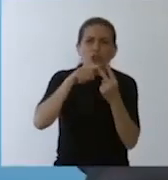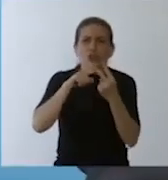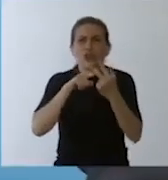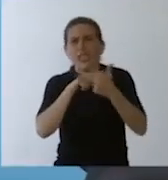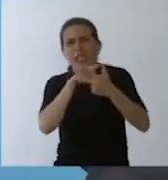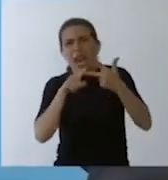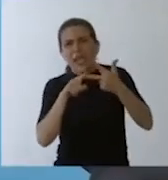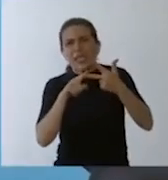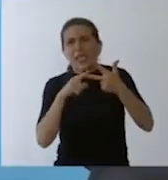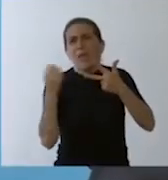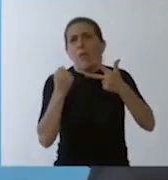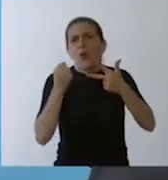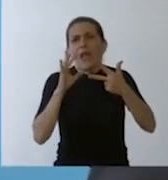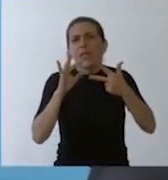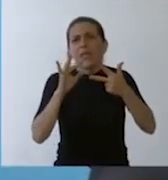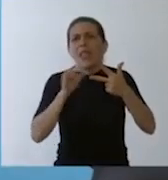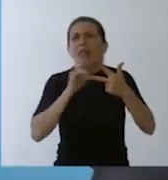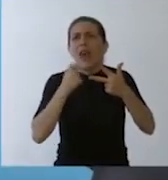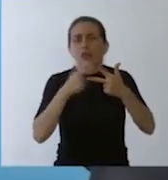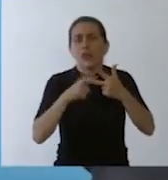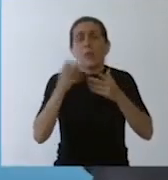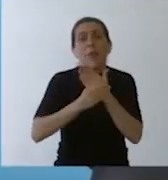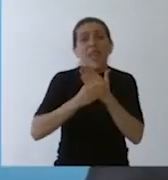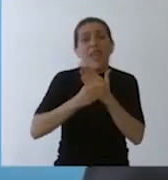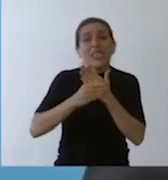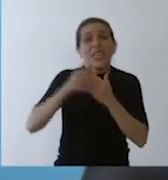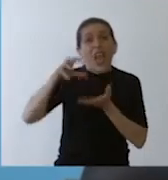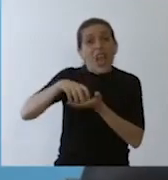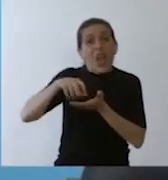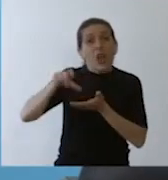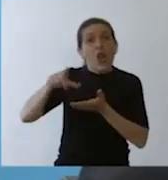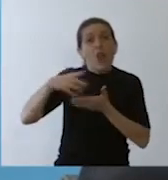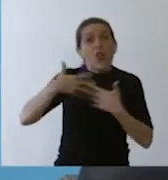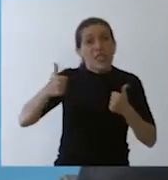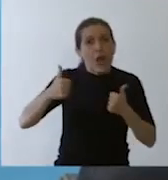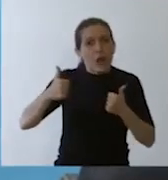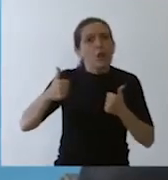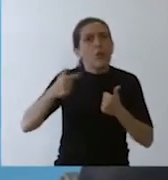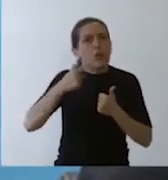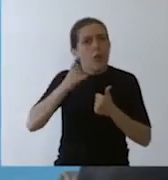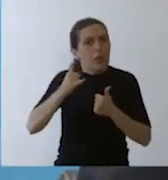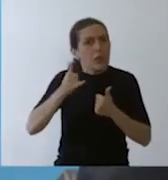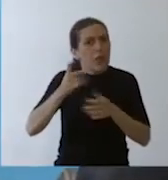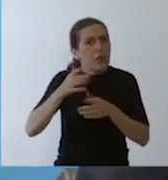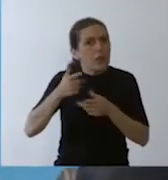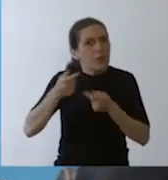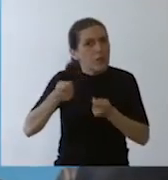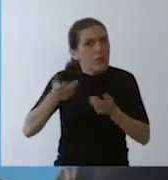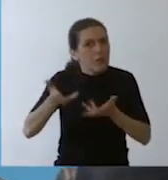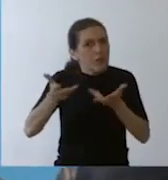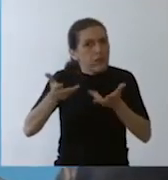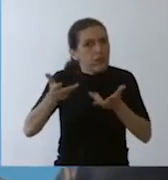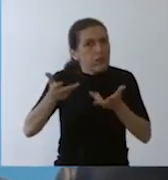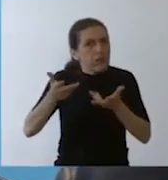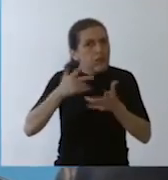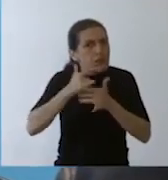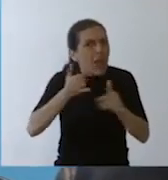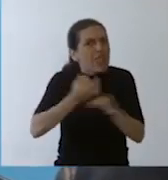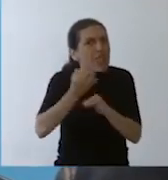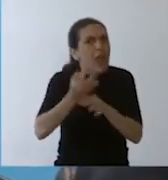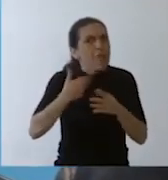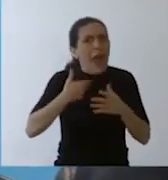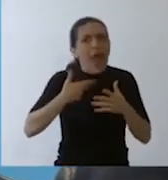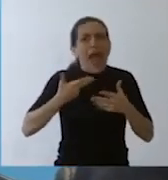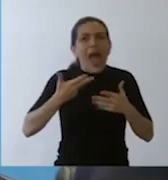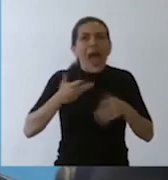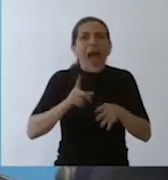importantes. Digamos, el Ministerio de Salud ha decidido estimular algunas medidas para cambios de nuestros hábitos cotidianos